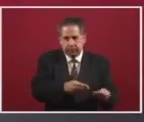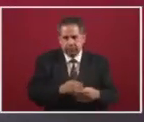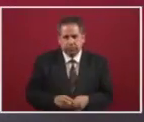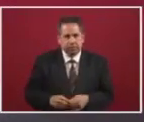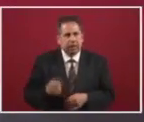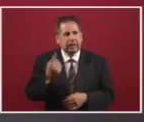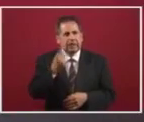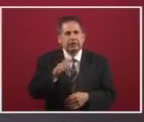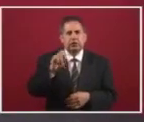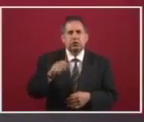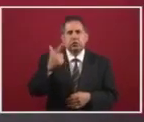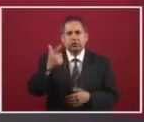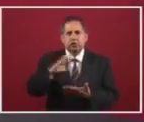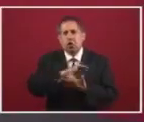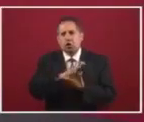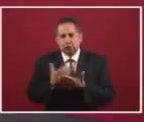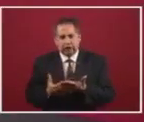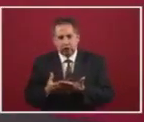107.